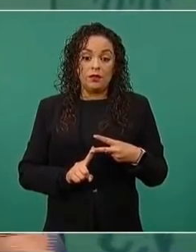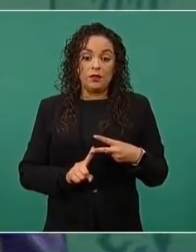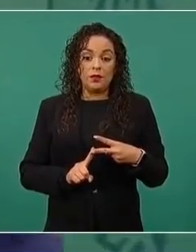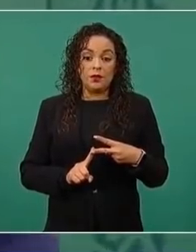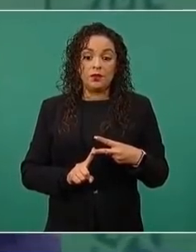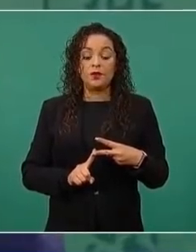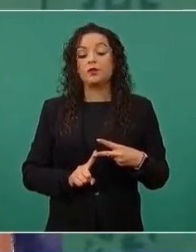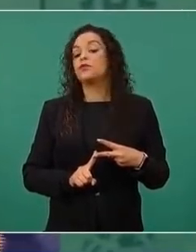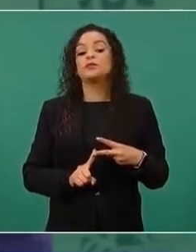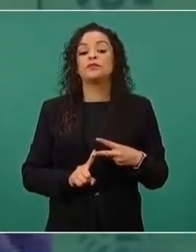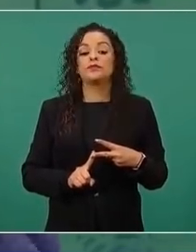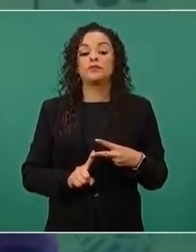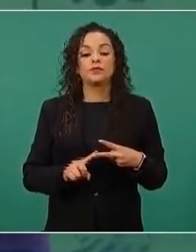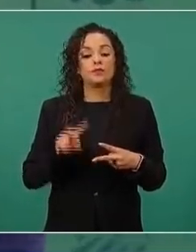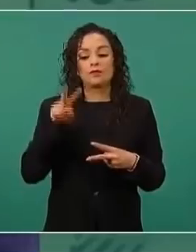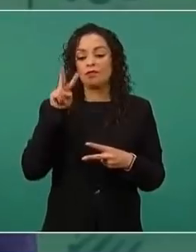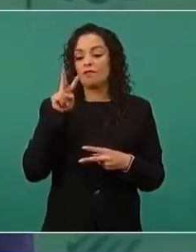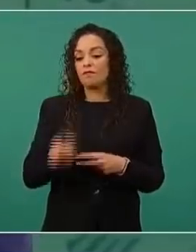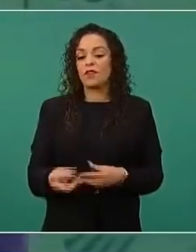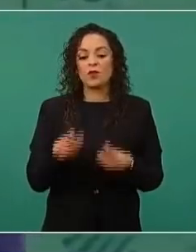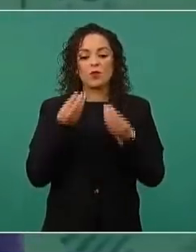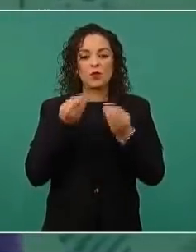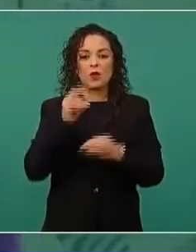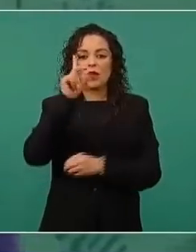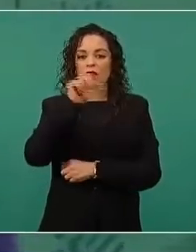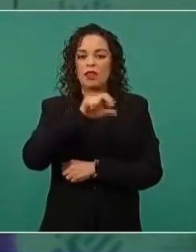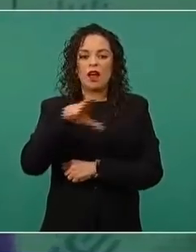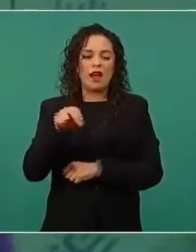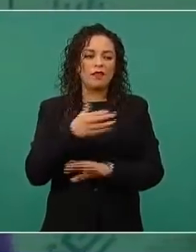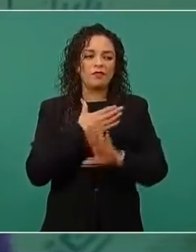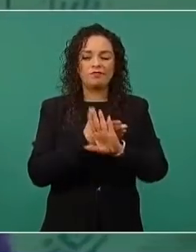Fue muy dañino.